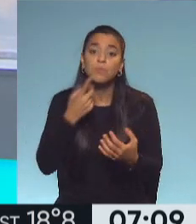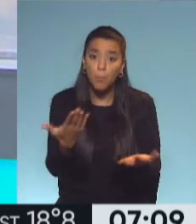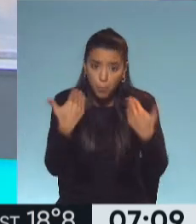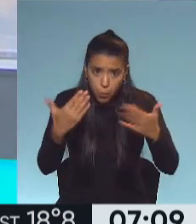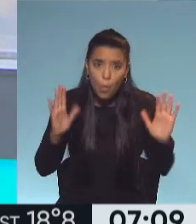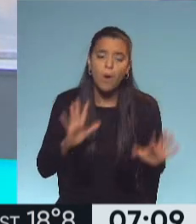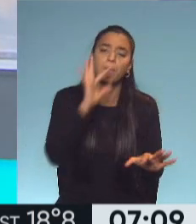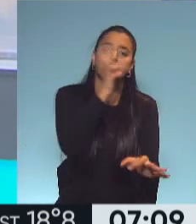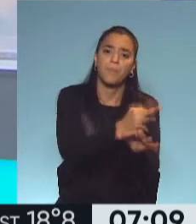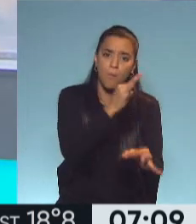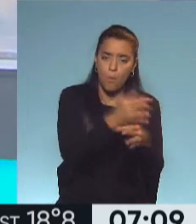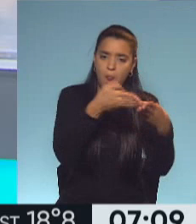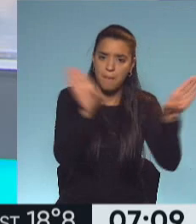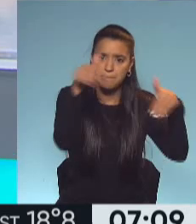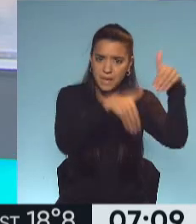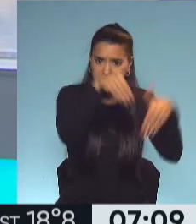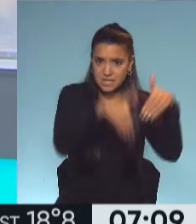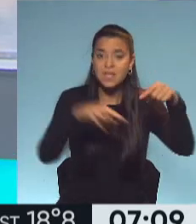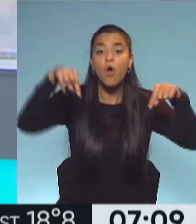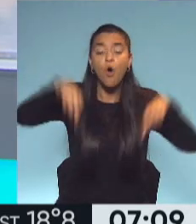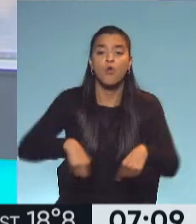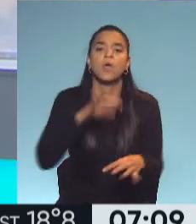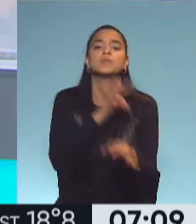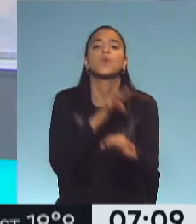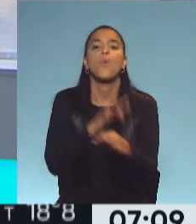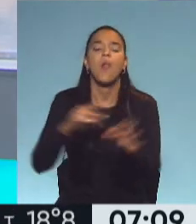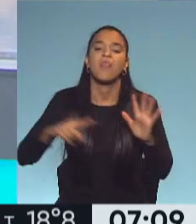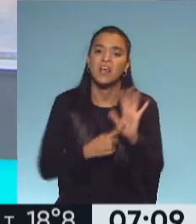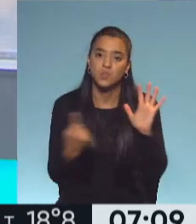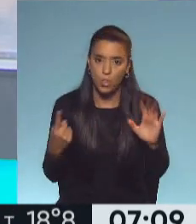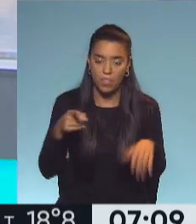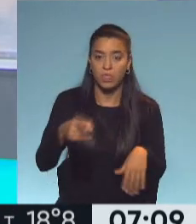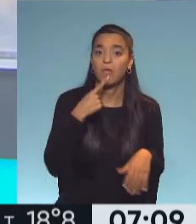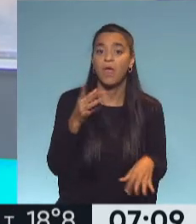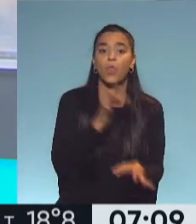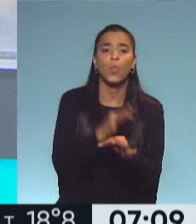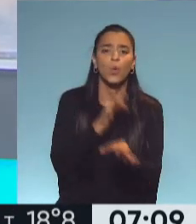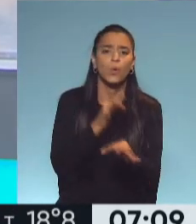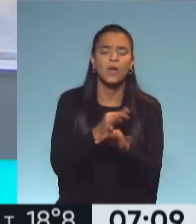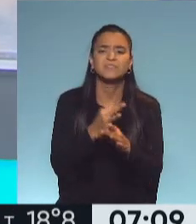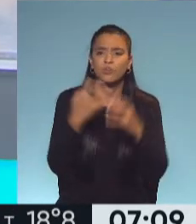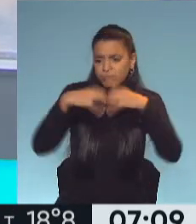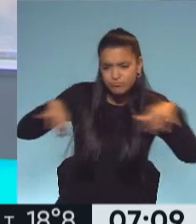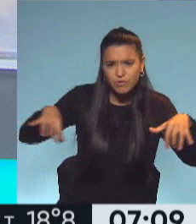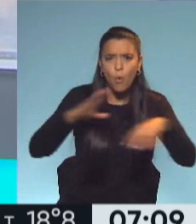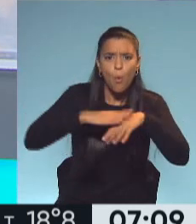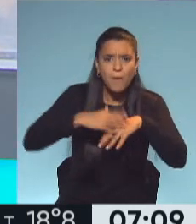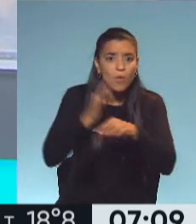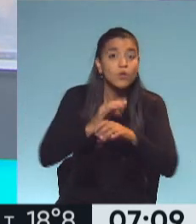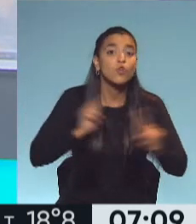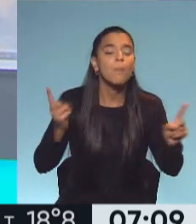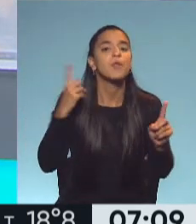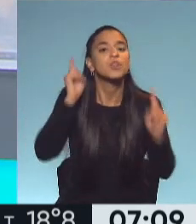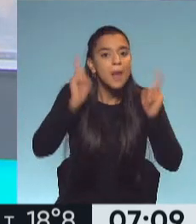habilitaba la presencialidad para el día de hoy en las escuelas de la Ciudad de Buenos Aires. La educación no debe ser la grieta, dijo Rodríguez Larreta, pero al mismo